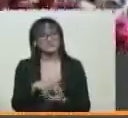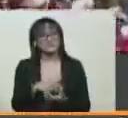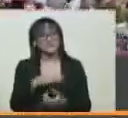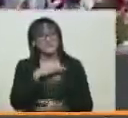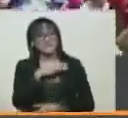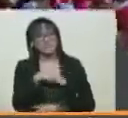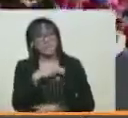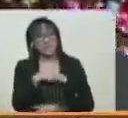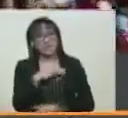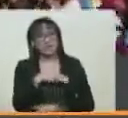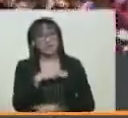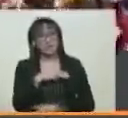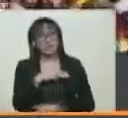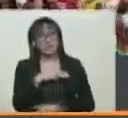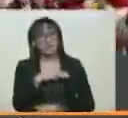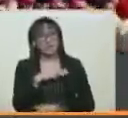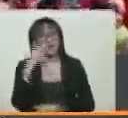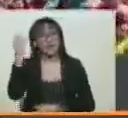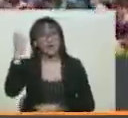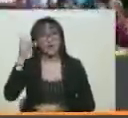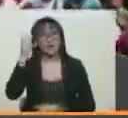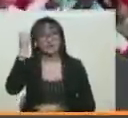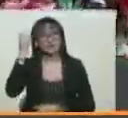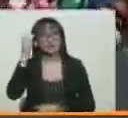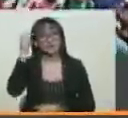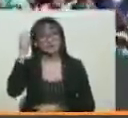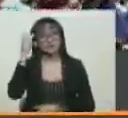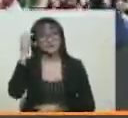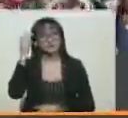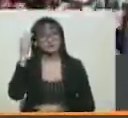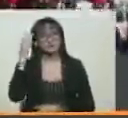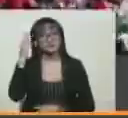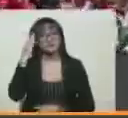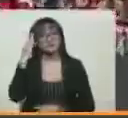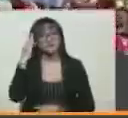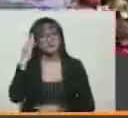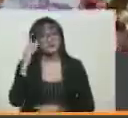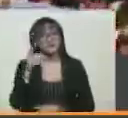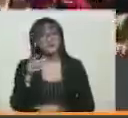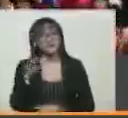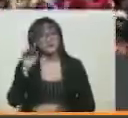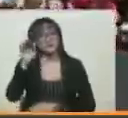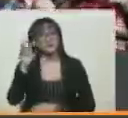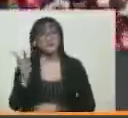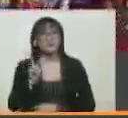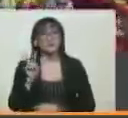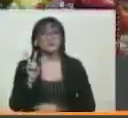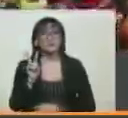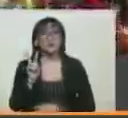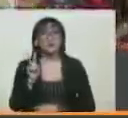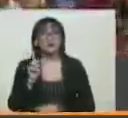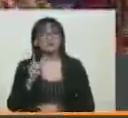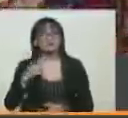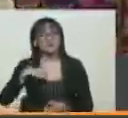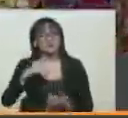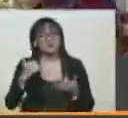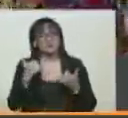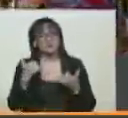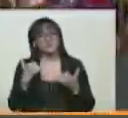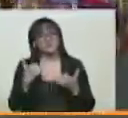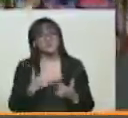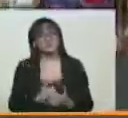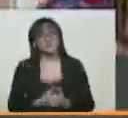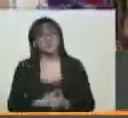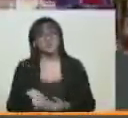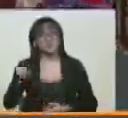moral, con mucha conciencia y saber que el destino de Venezuela depende de nosotros, que